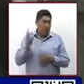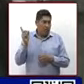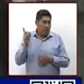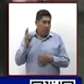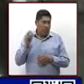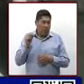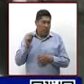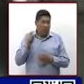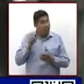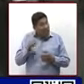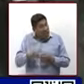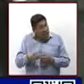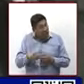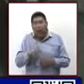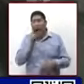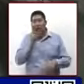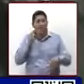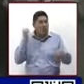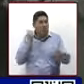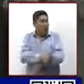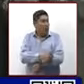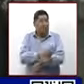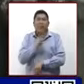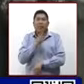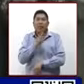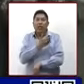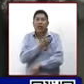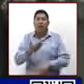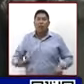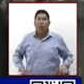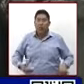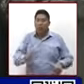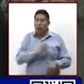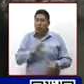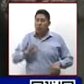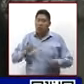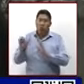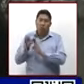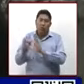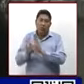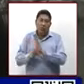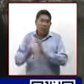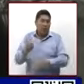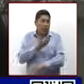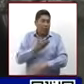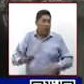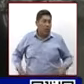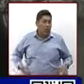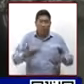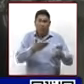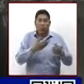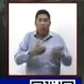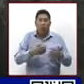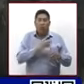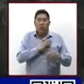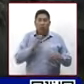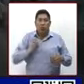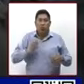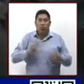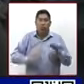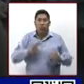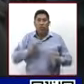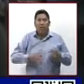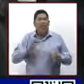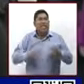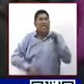esto. Si esto ha pasado, van a haber responsables. Es el presidente y el presidente de la Comisión de Constitución y el presidente de la Comisión de Justicia. Si se